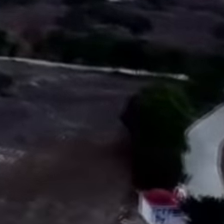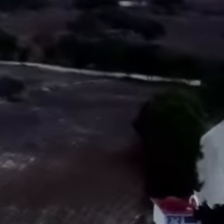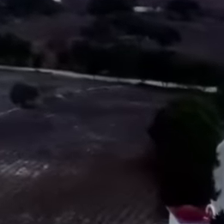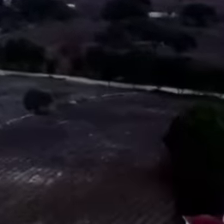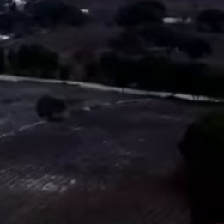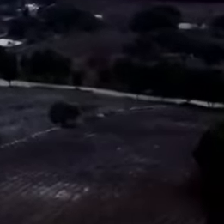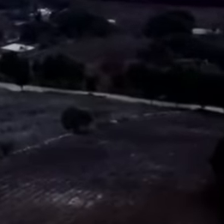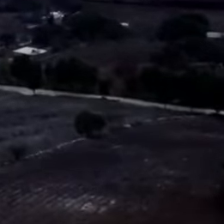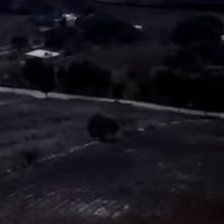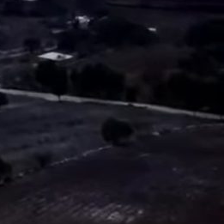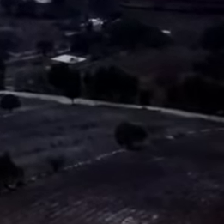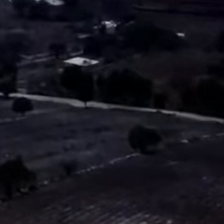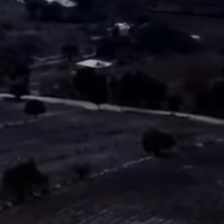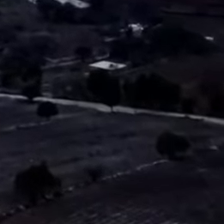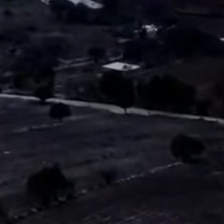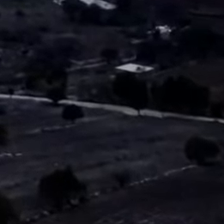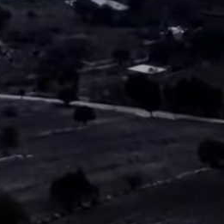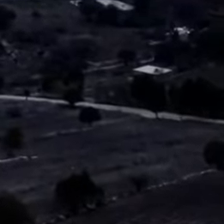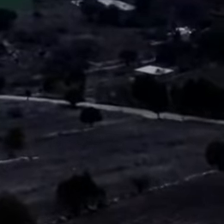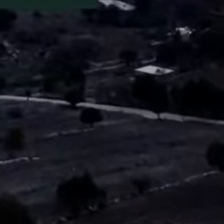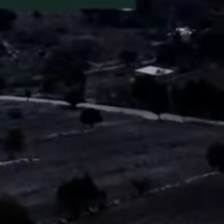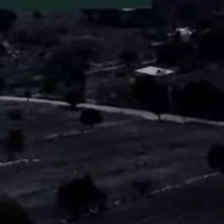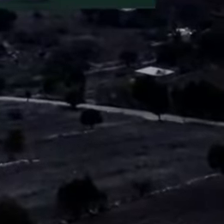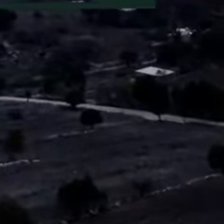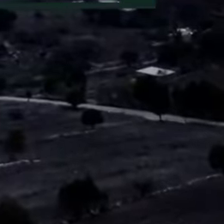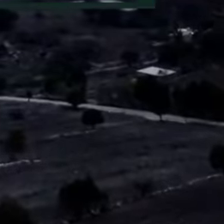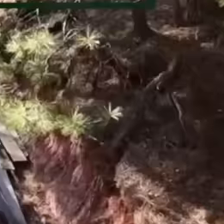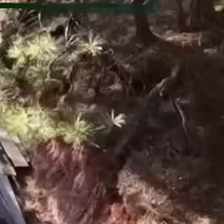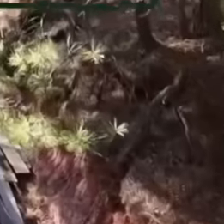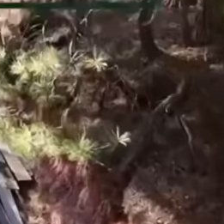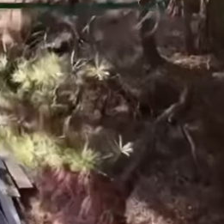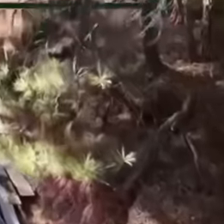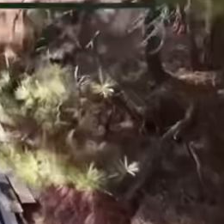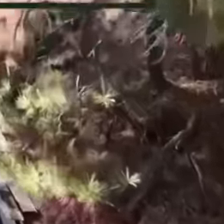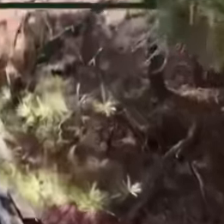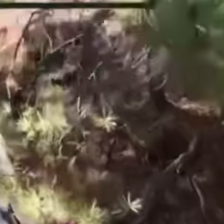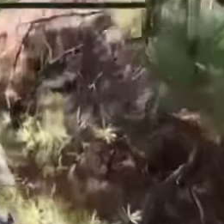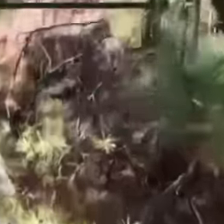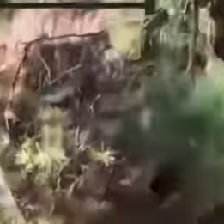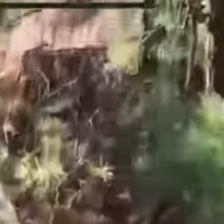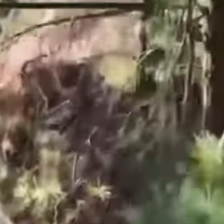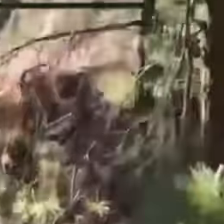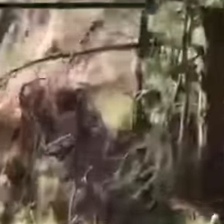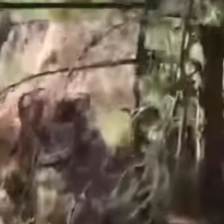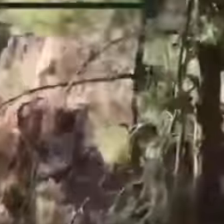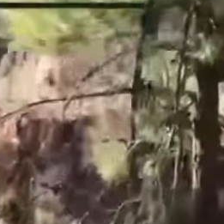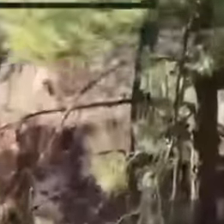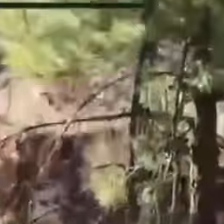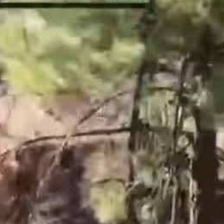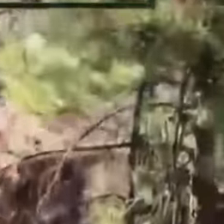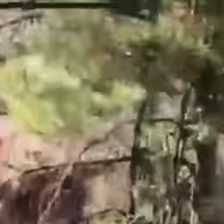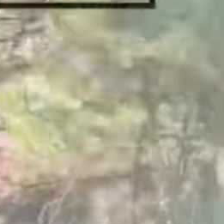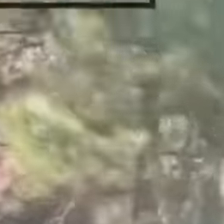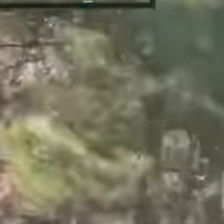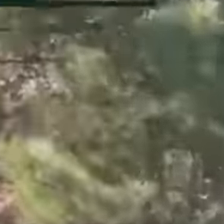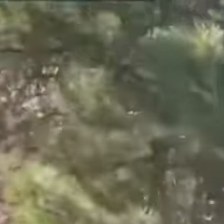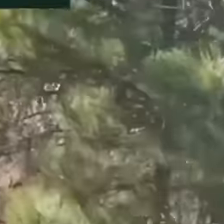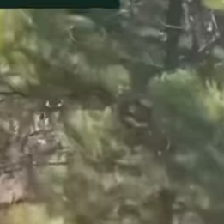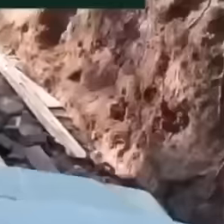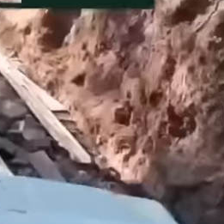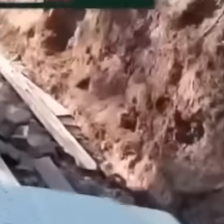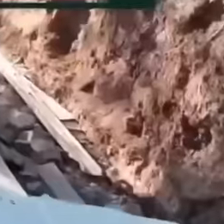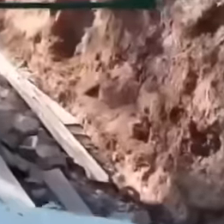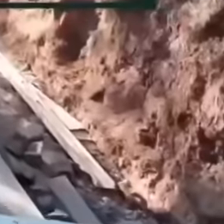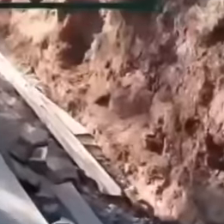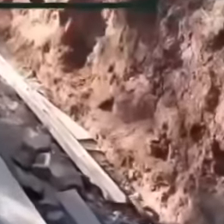obra ha beneficiado a todo el país. En todo el territorio nacional se han concluido 319 caminos de los 417